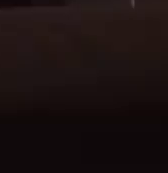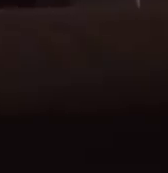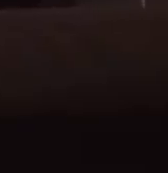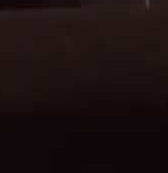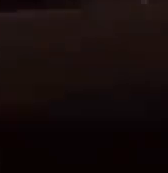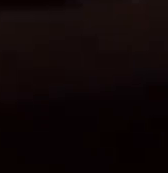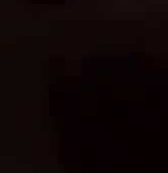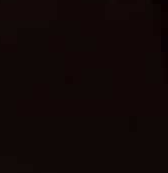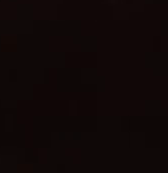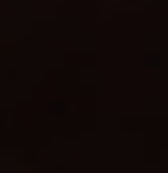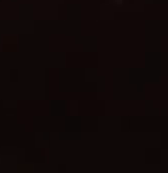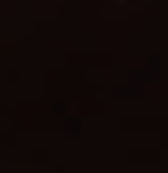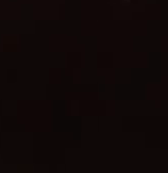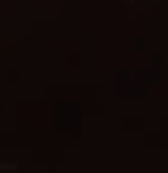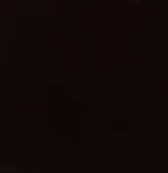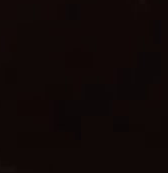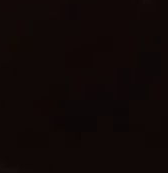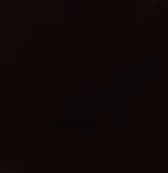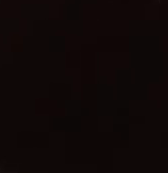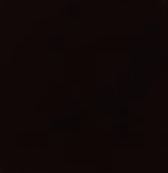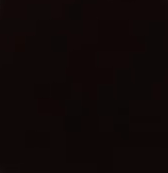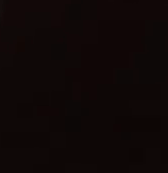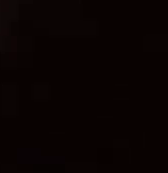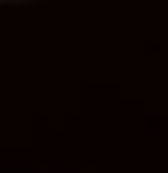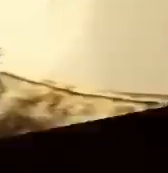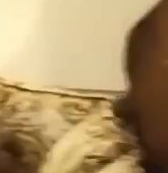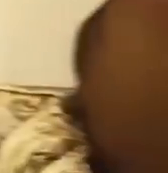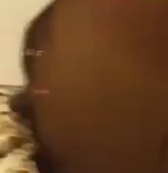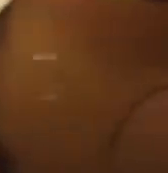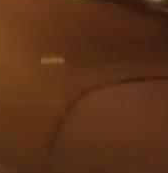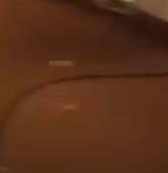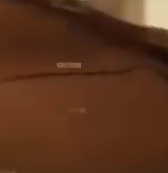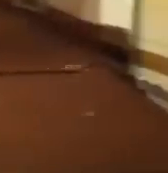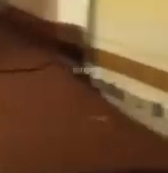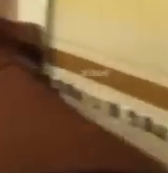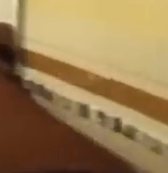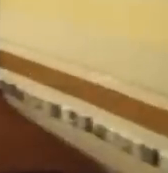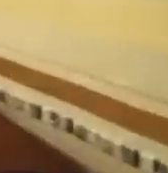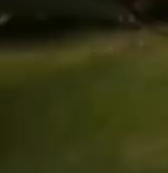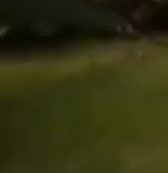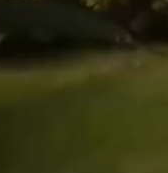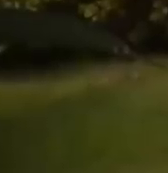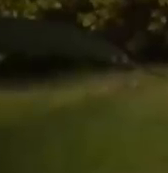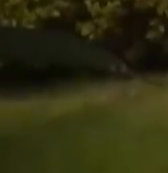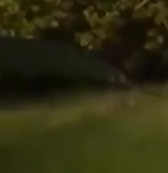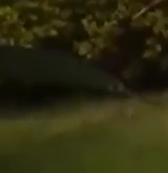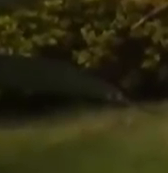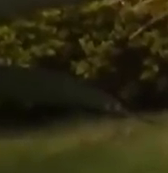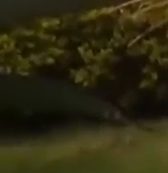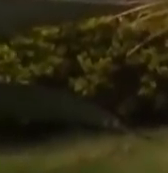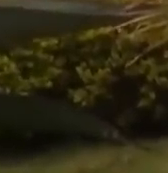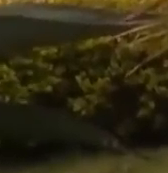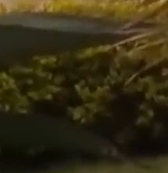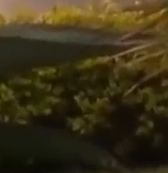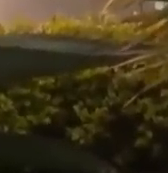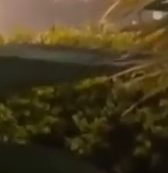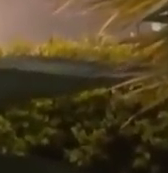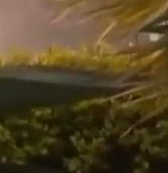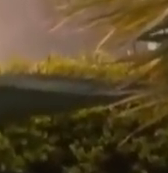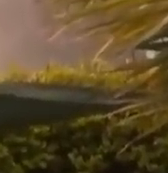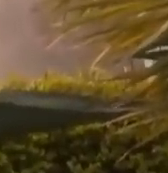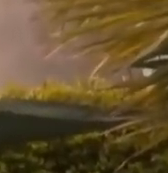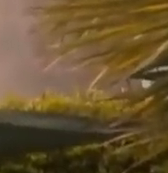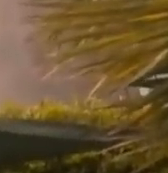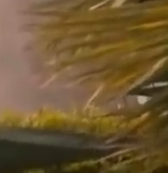todas las aeronaves que no son relevantes para su operación. En marzo pasado, el Banco Nacional de Obras y